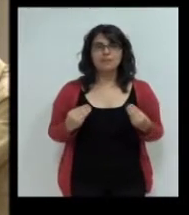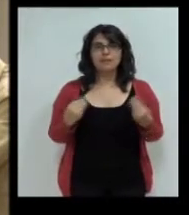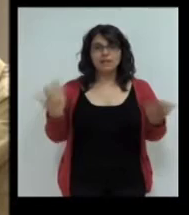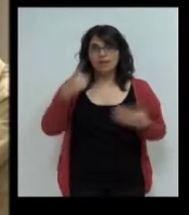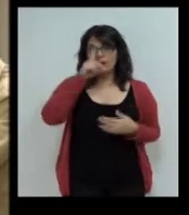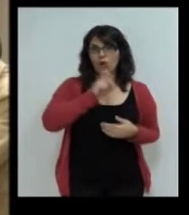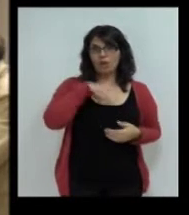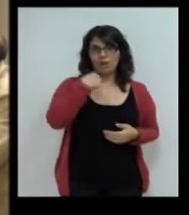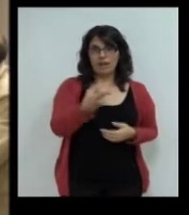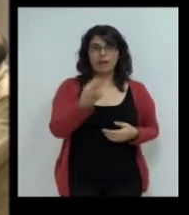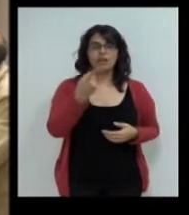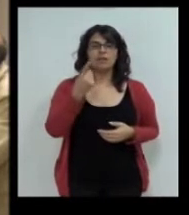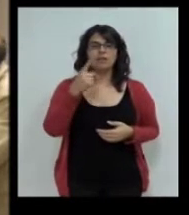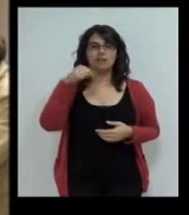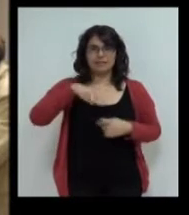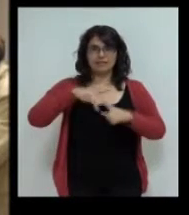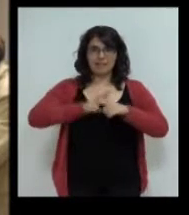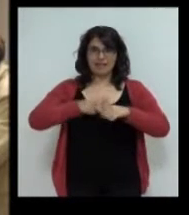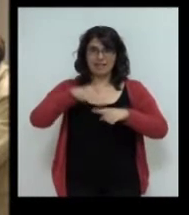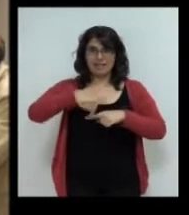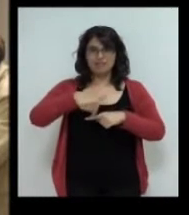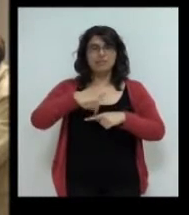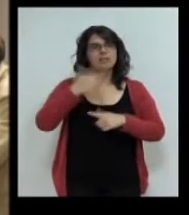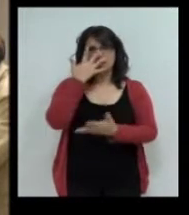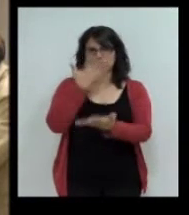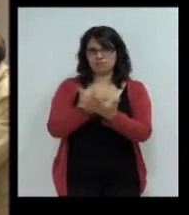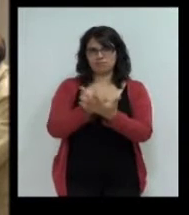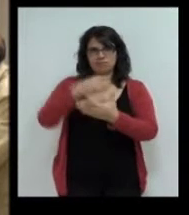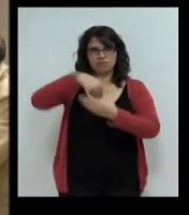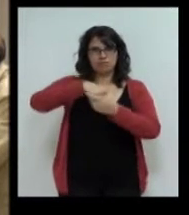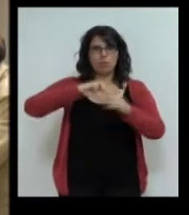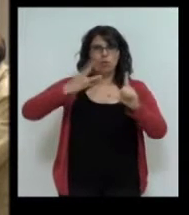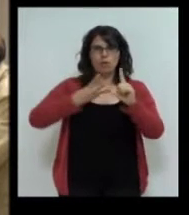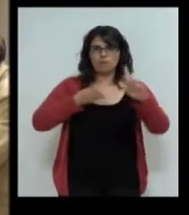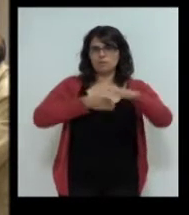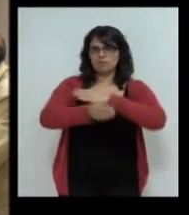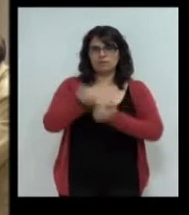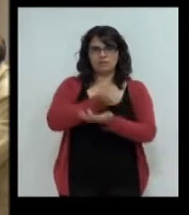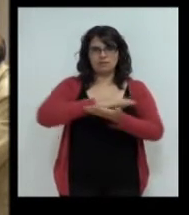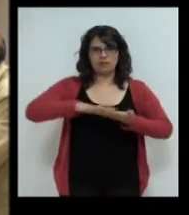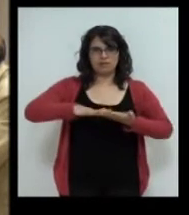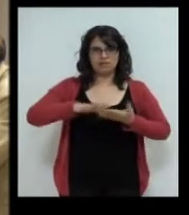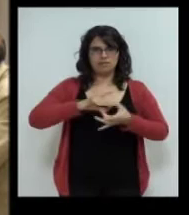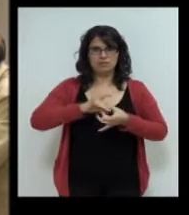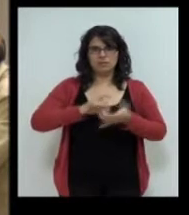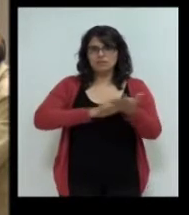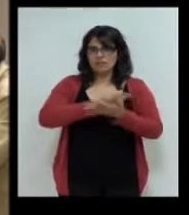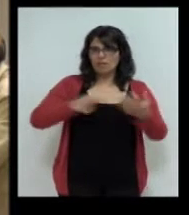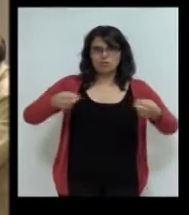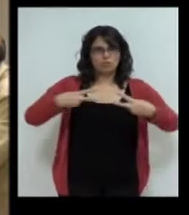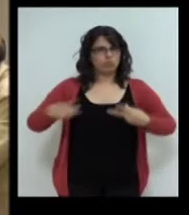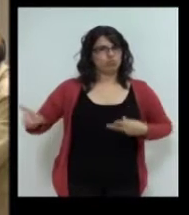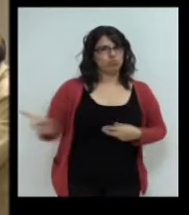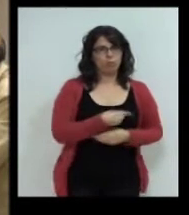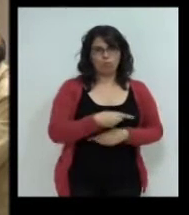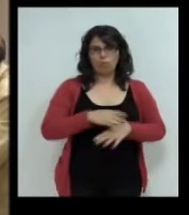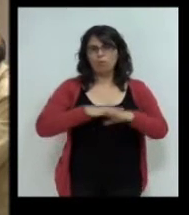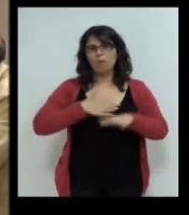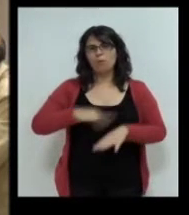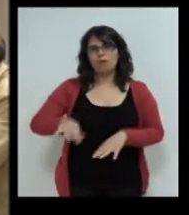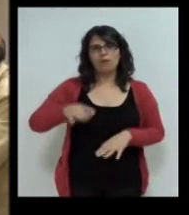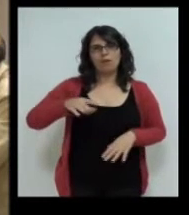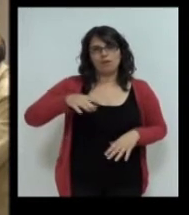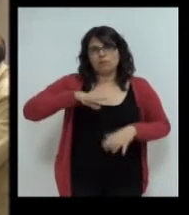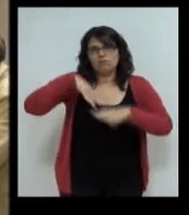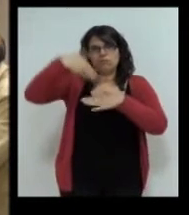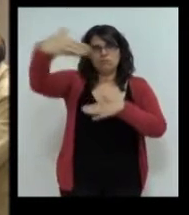todos estos talleres quedan colgados en la web de forma gratuita su acceso y totalmente asignado y subtitulado pues para